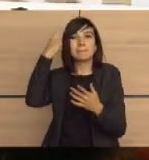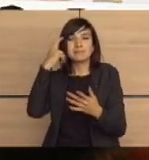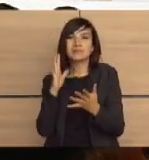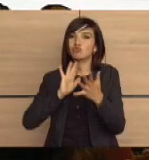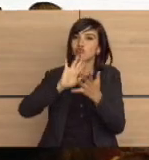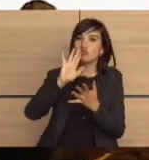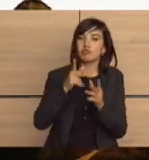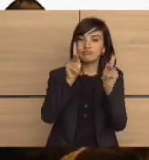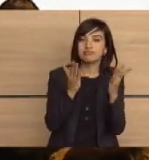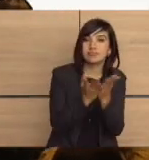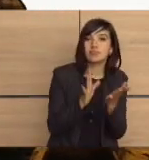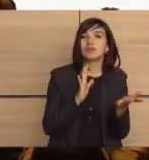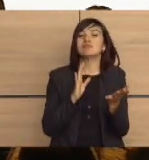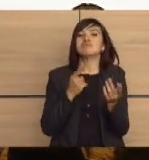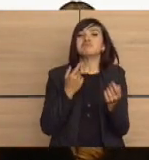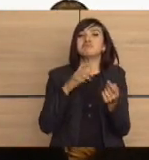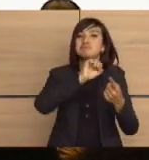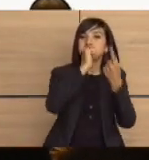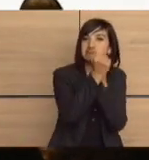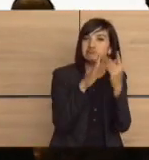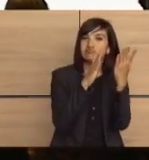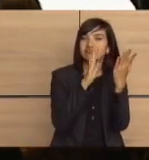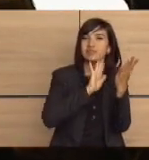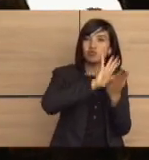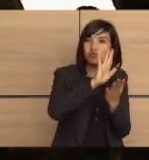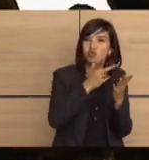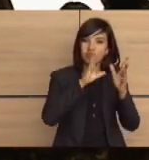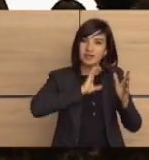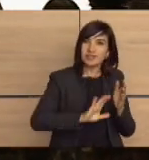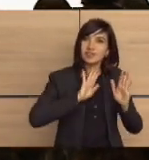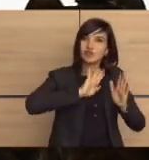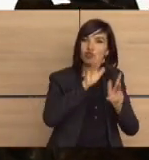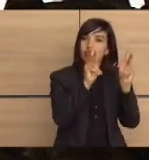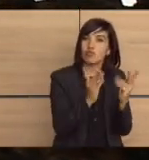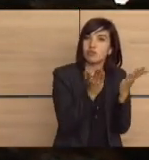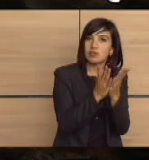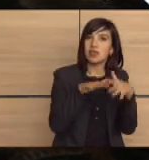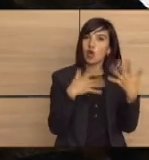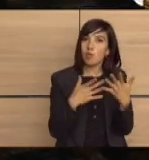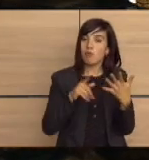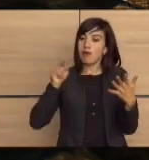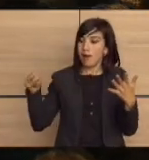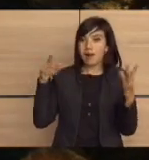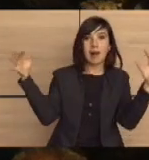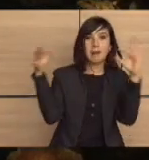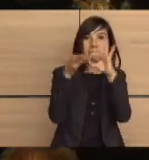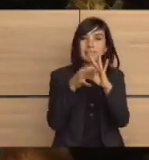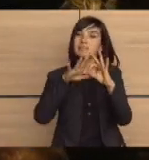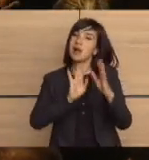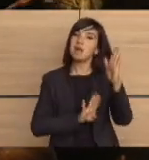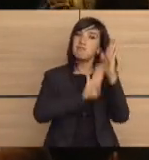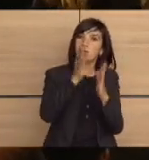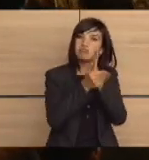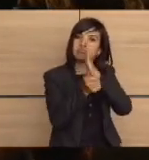de tal suerte que esta propuesta de enseñanza de la historia propenda hacia el desarrollo de habilidades de pensamiento que